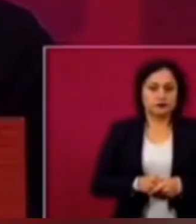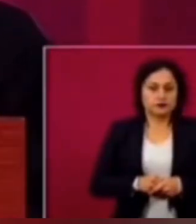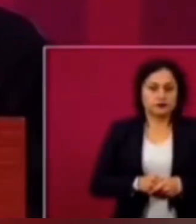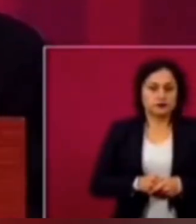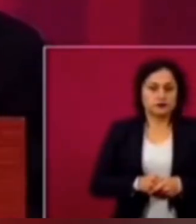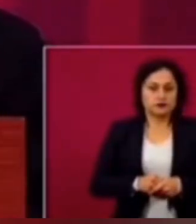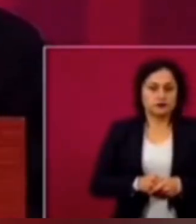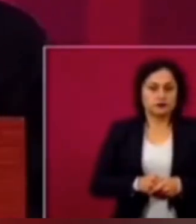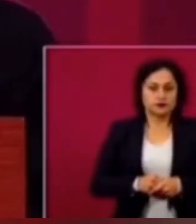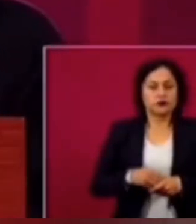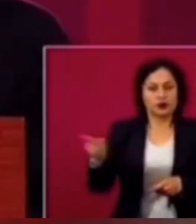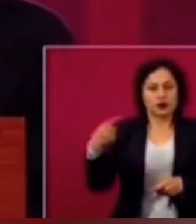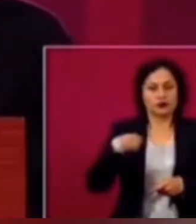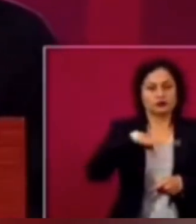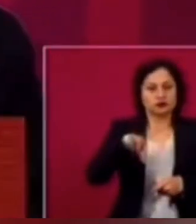A mis hijos, ¿no?